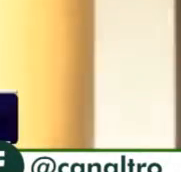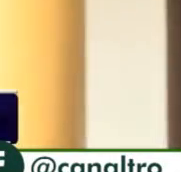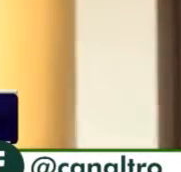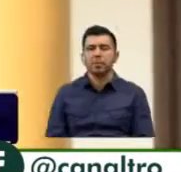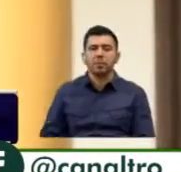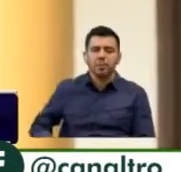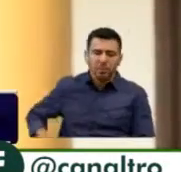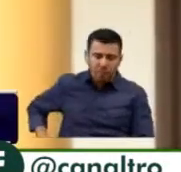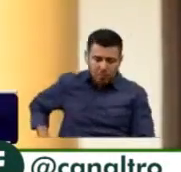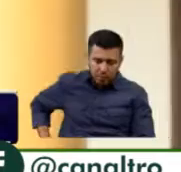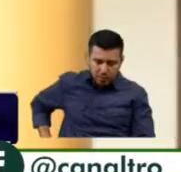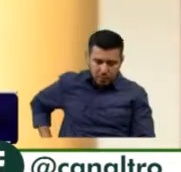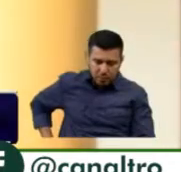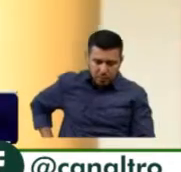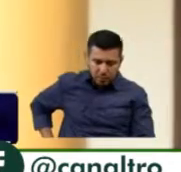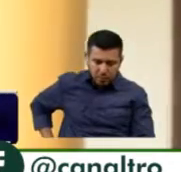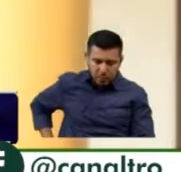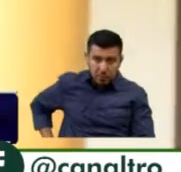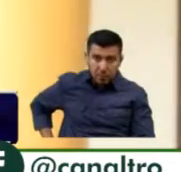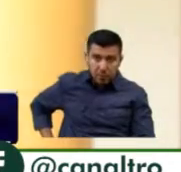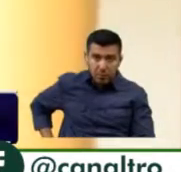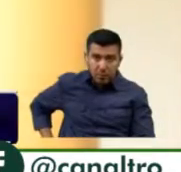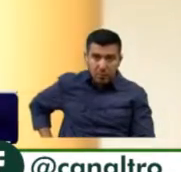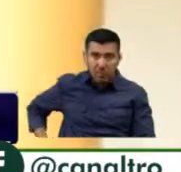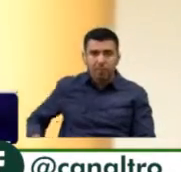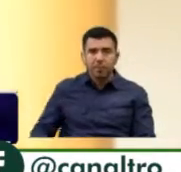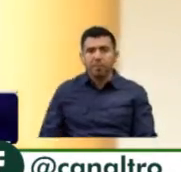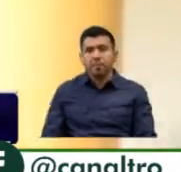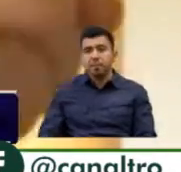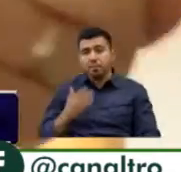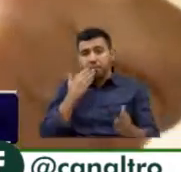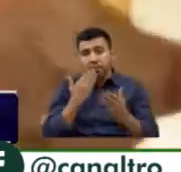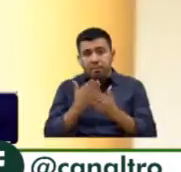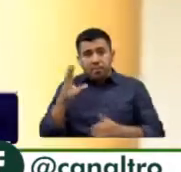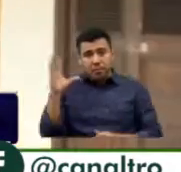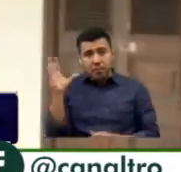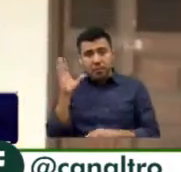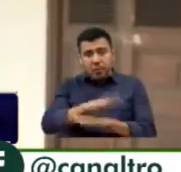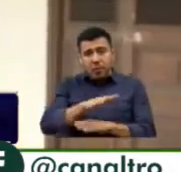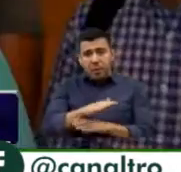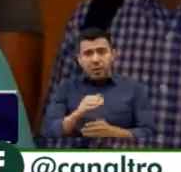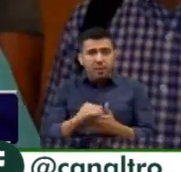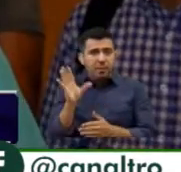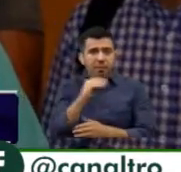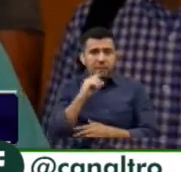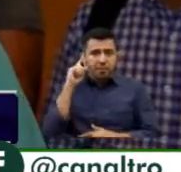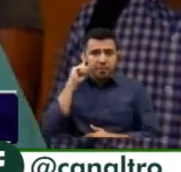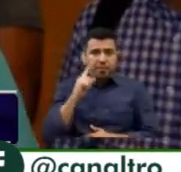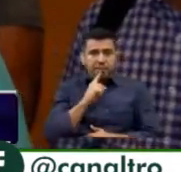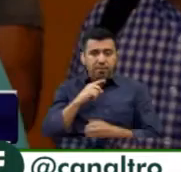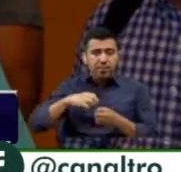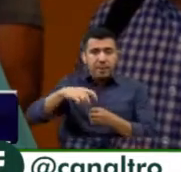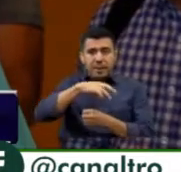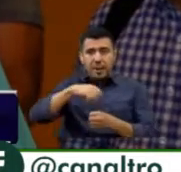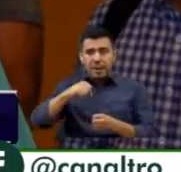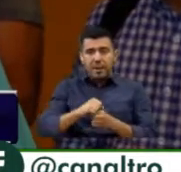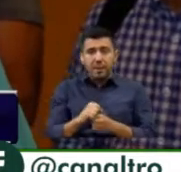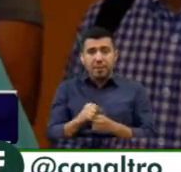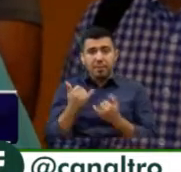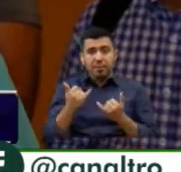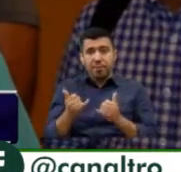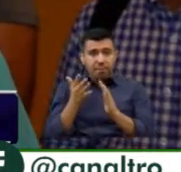defensoría del pueblo y él se excusó por asuntos laborales en bogotá pero creímos que con la